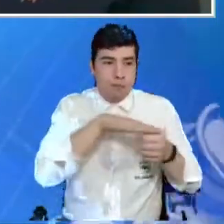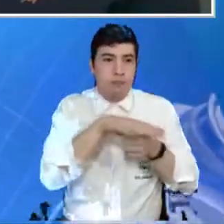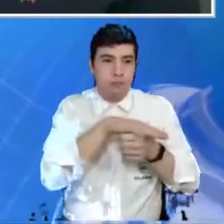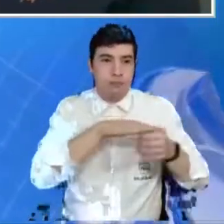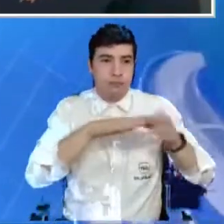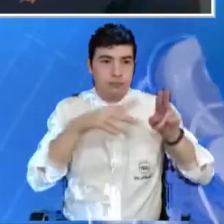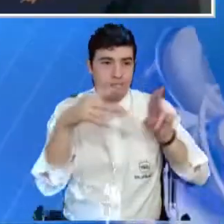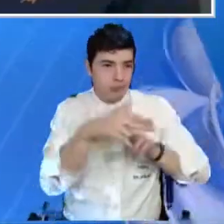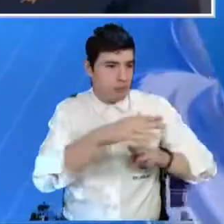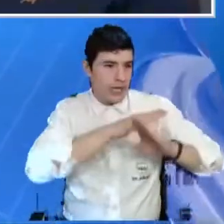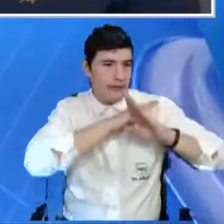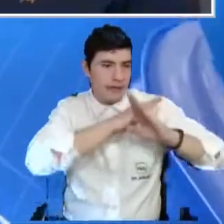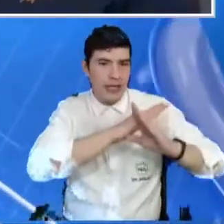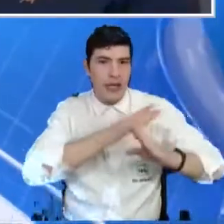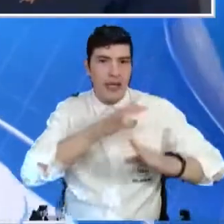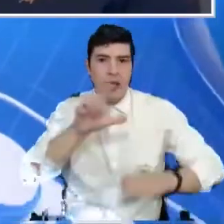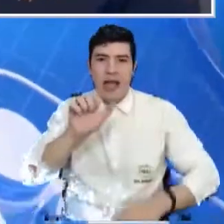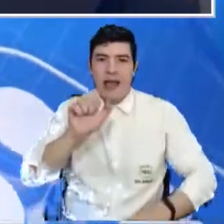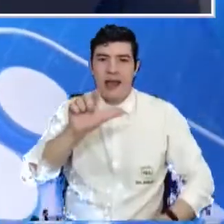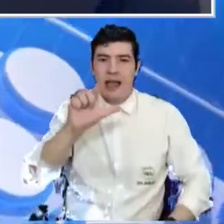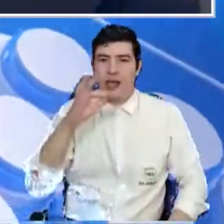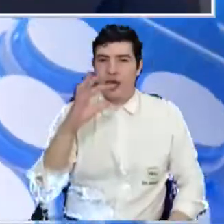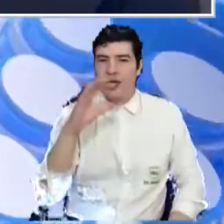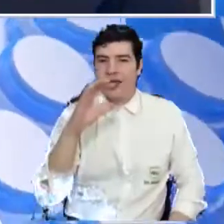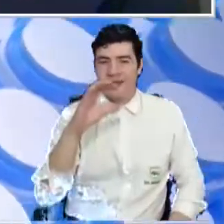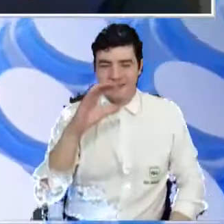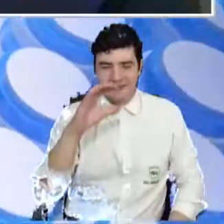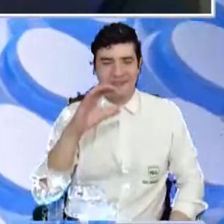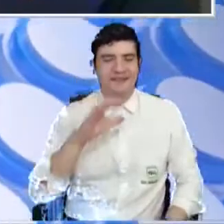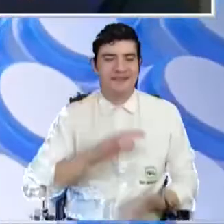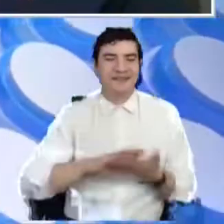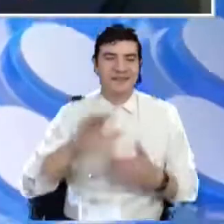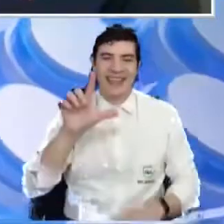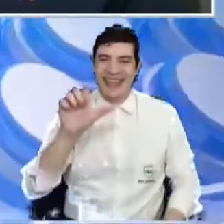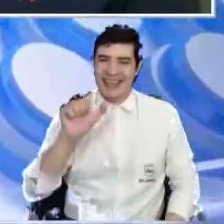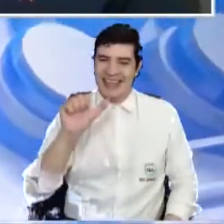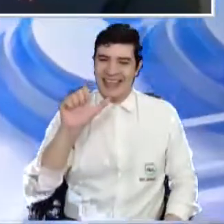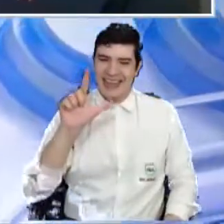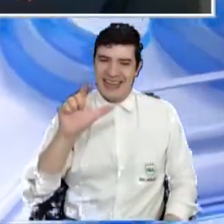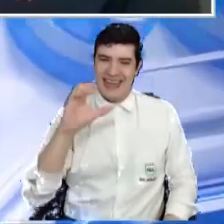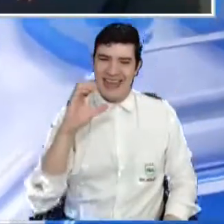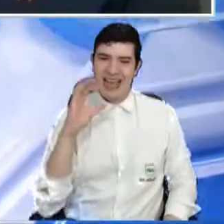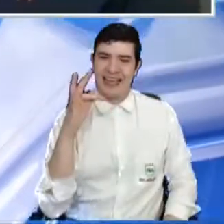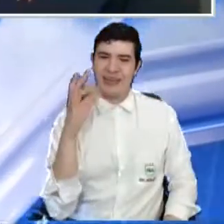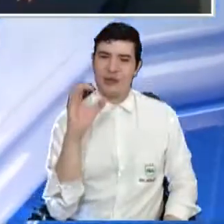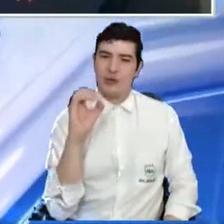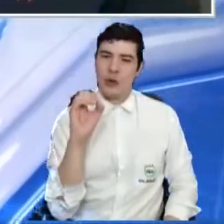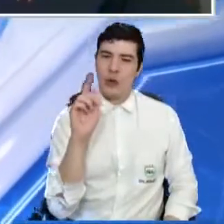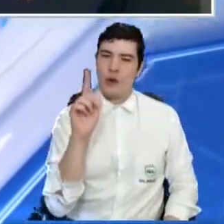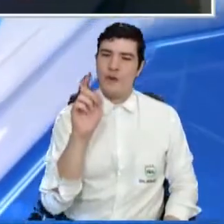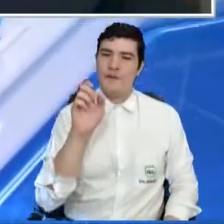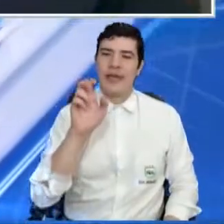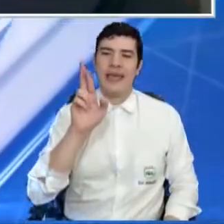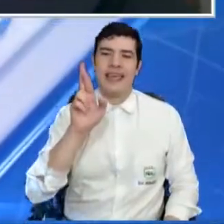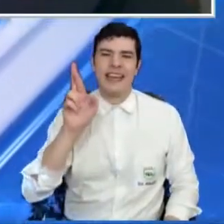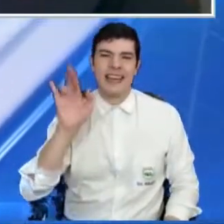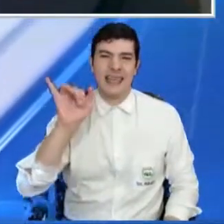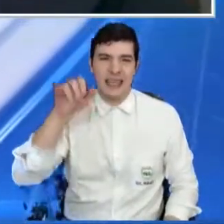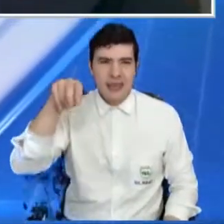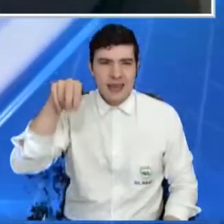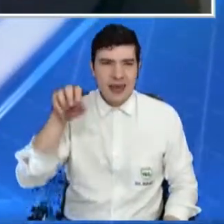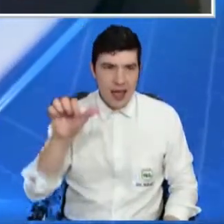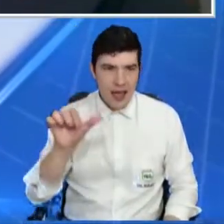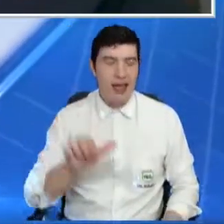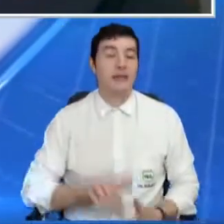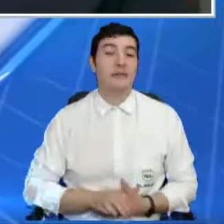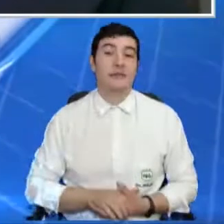la lactoferrina se une al receptor ACE2, impide que el virus penetre y se fusione con la membrana celular. Y luego